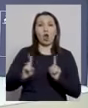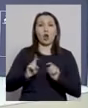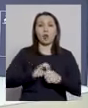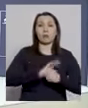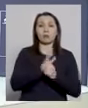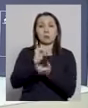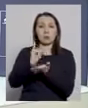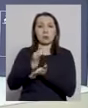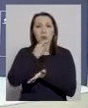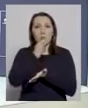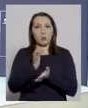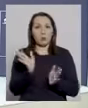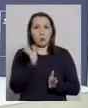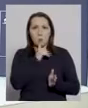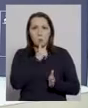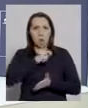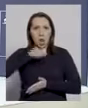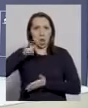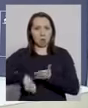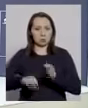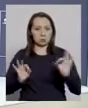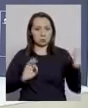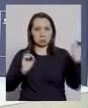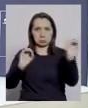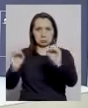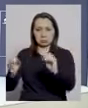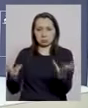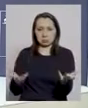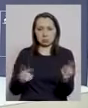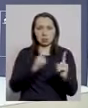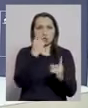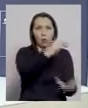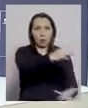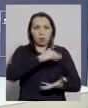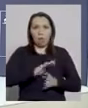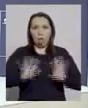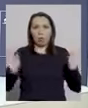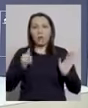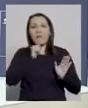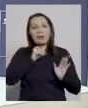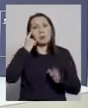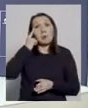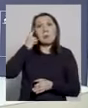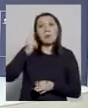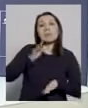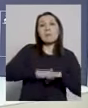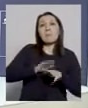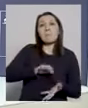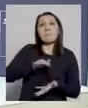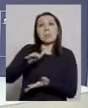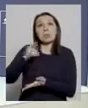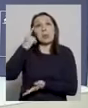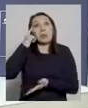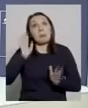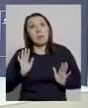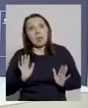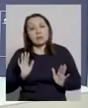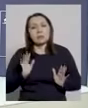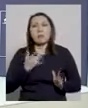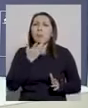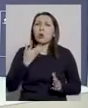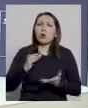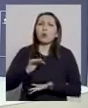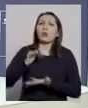la institución dijo que no hay un contrato de por medio ni nada, pero suponemos que son ventiladores prestados. Preguntarle por qué se